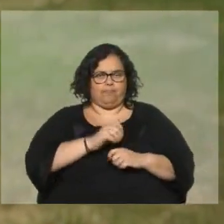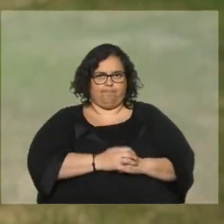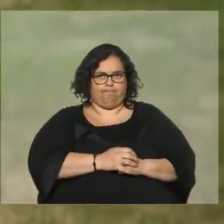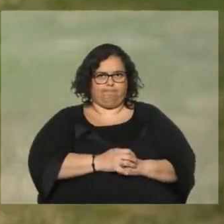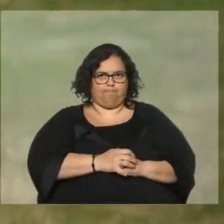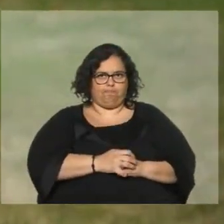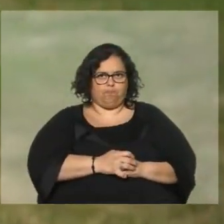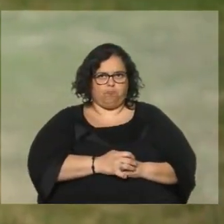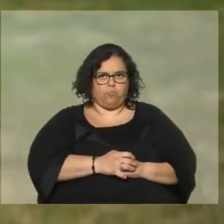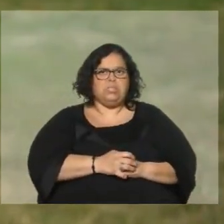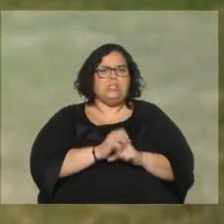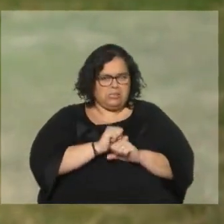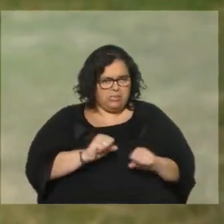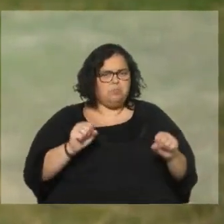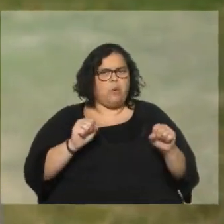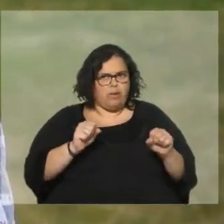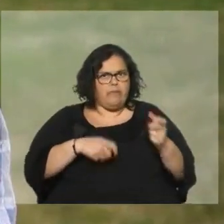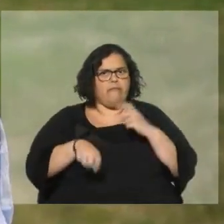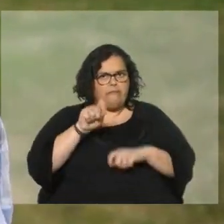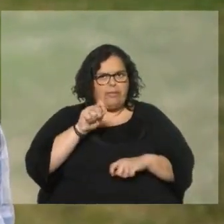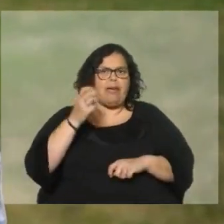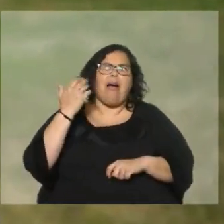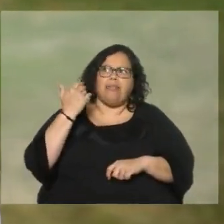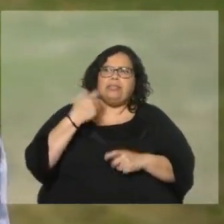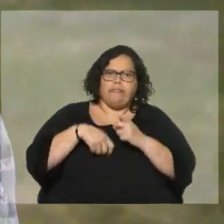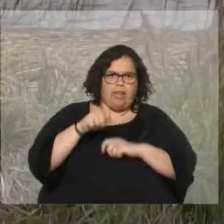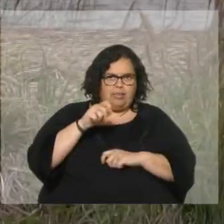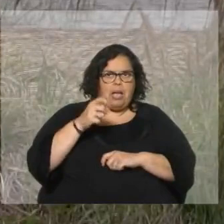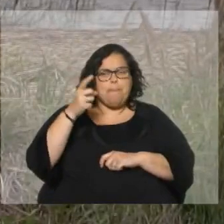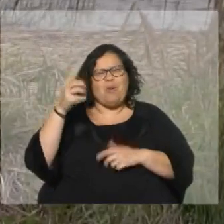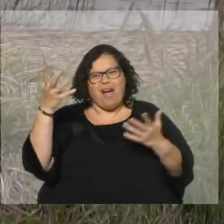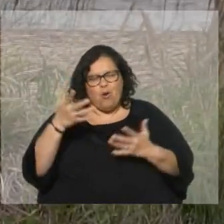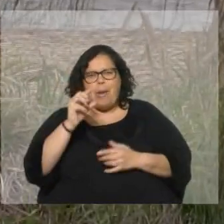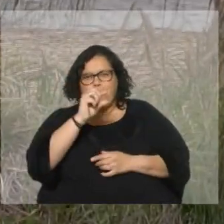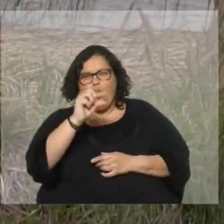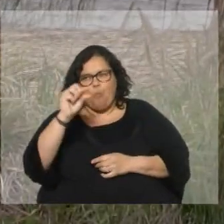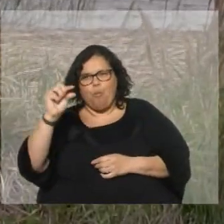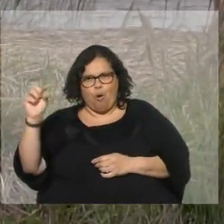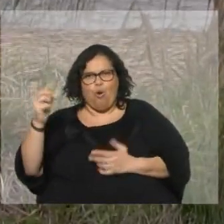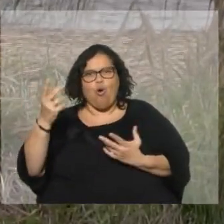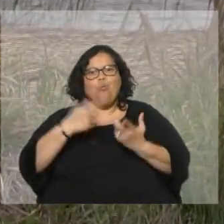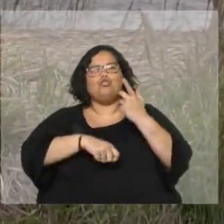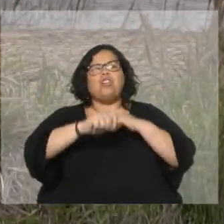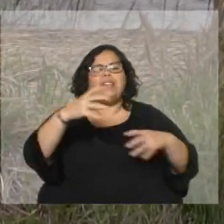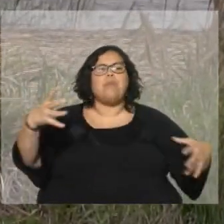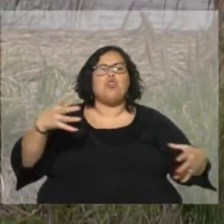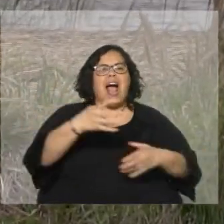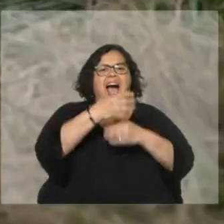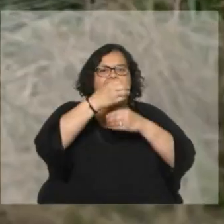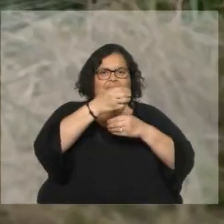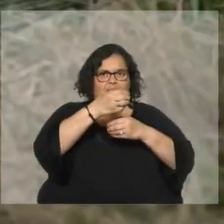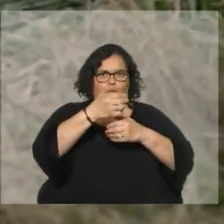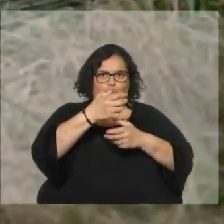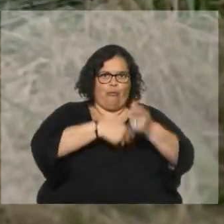daba, más o menos, para hacer una plata. Sí. Pero en este momento, al no haber junco, estamos complicados. ¿Se vende por atado o por kilo? Se vende por atado. Por atado.